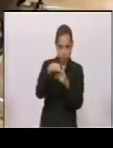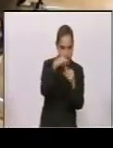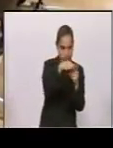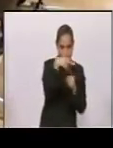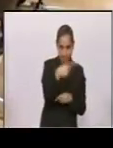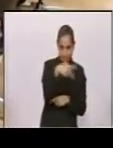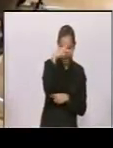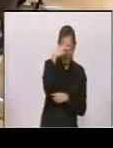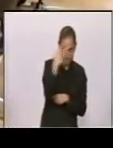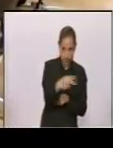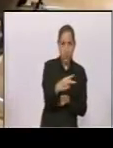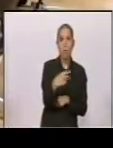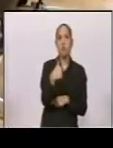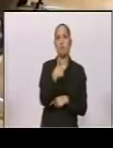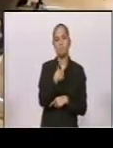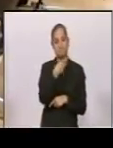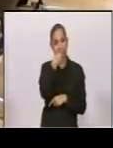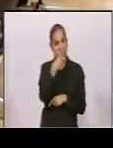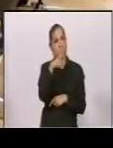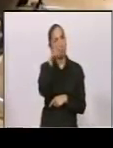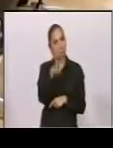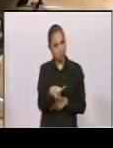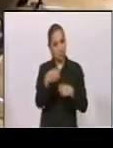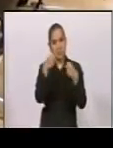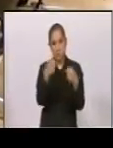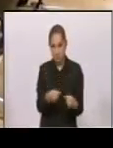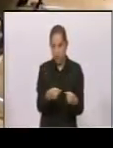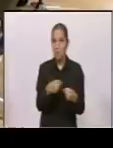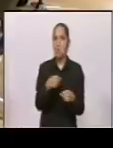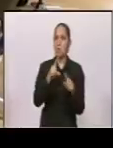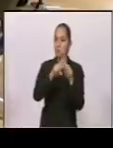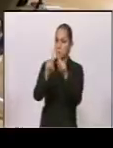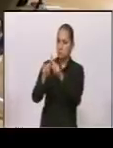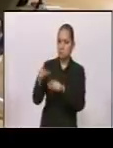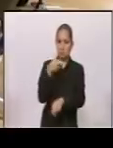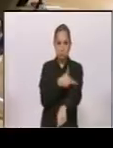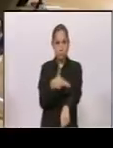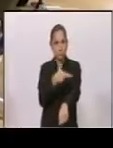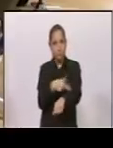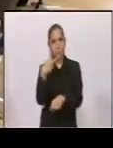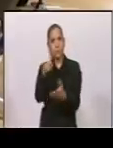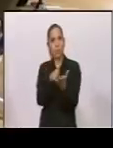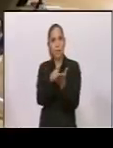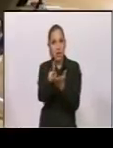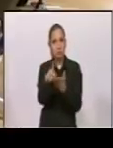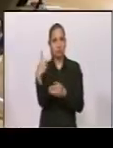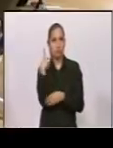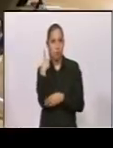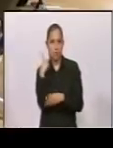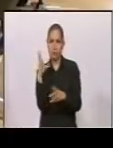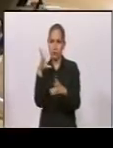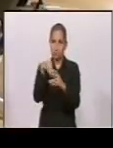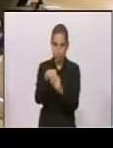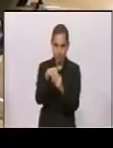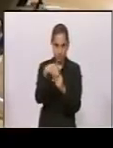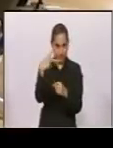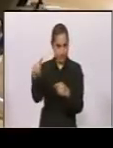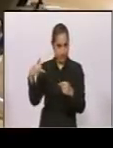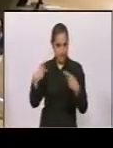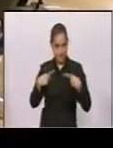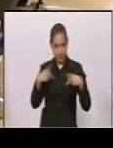garantizamos el ejercicio de los derechos político-electorales de las personas y los principios